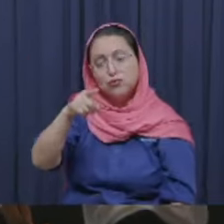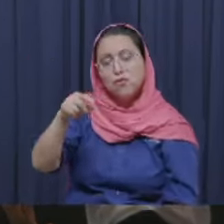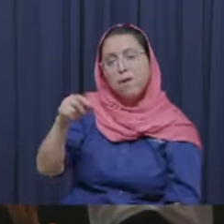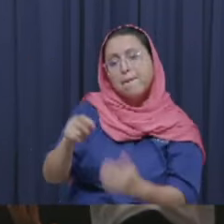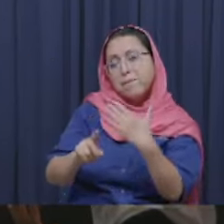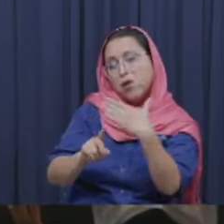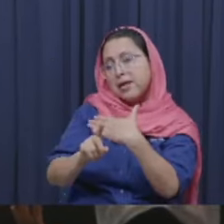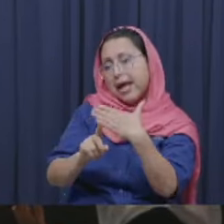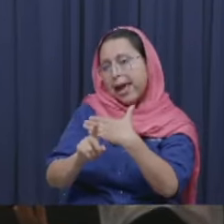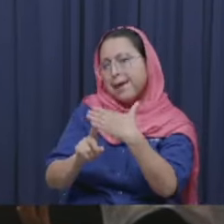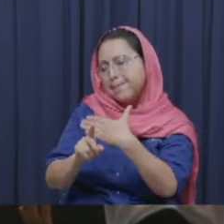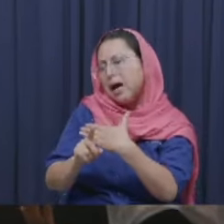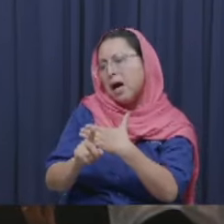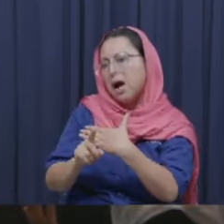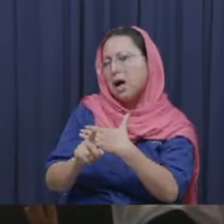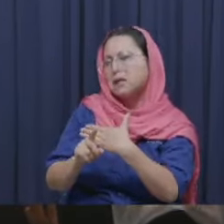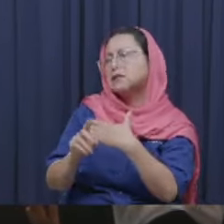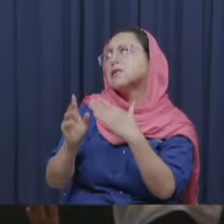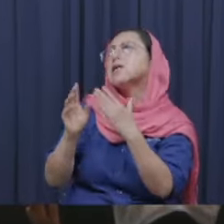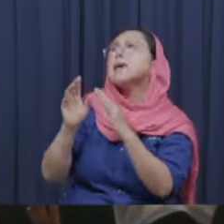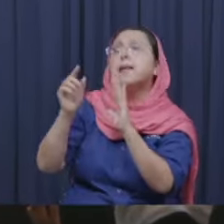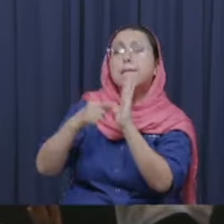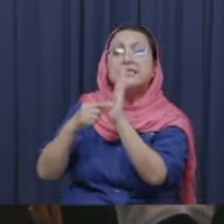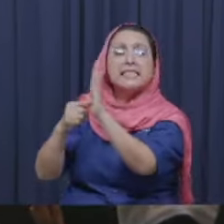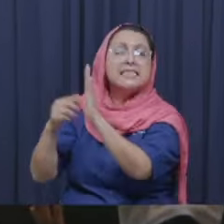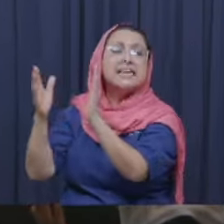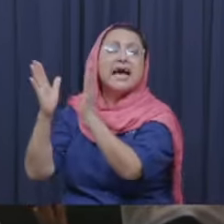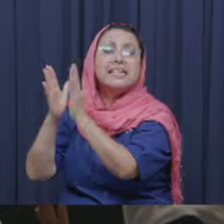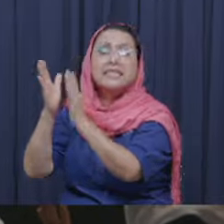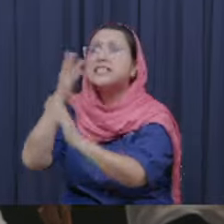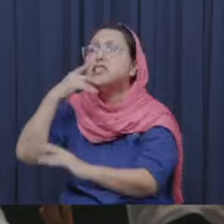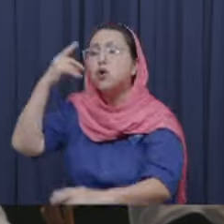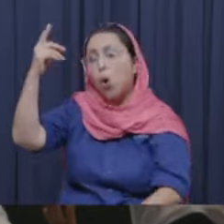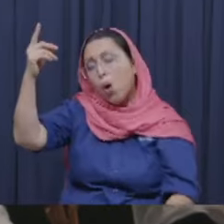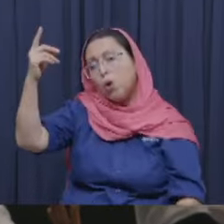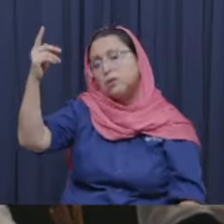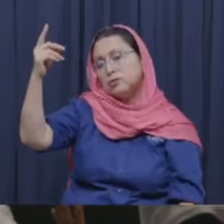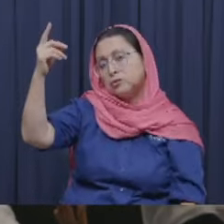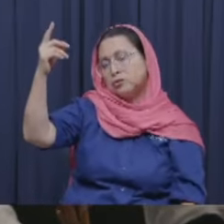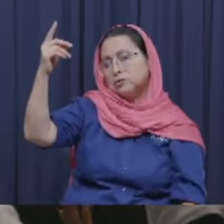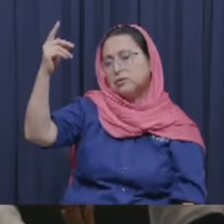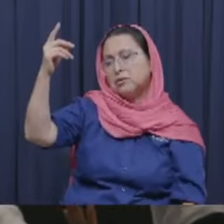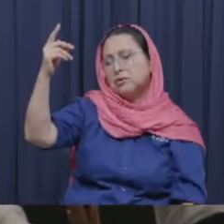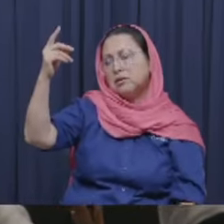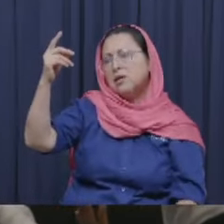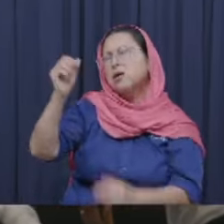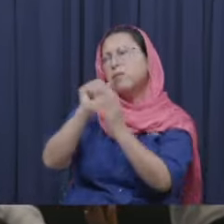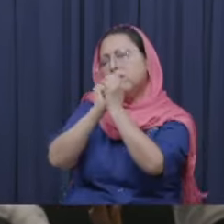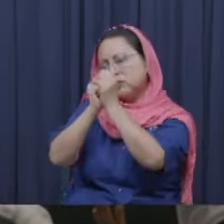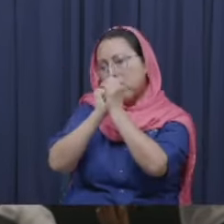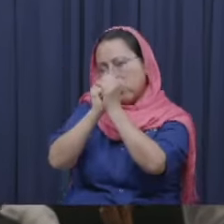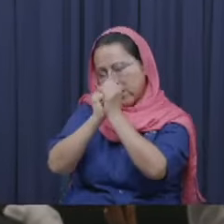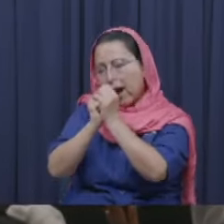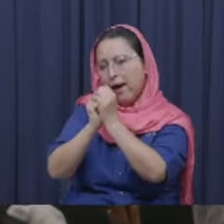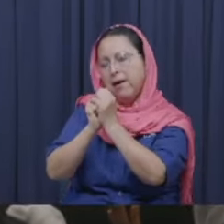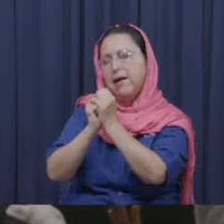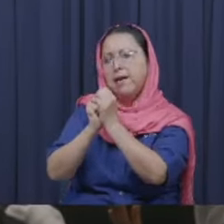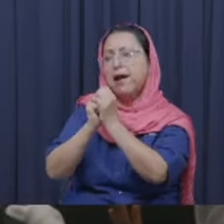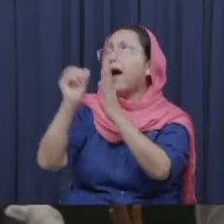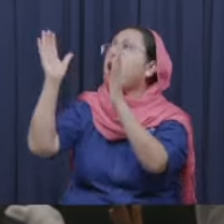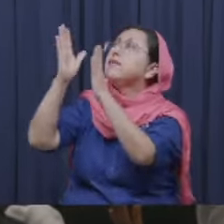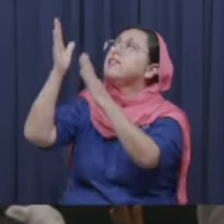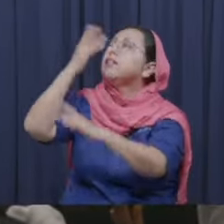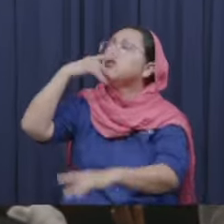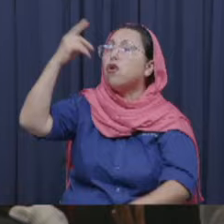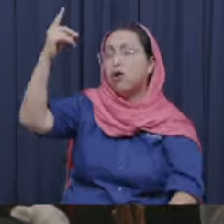Mire la cantidad de peticiones que hay. Y puede ser que usted no le dio tiempo de enviar su petición de oración, pero hoy le pido en el nombre de Jesús que